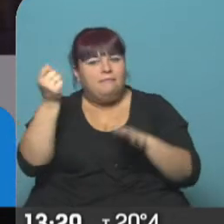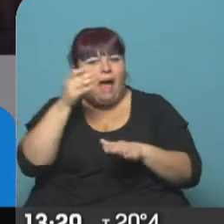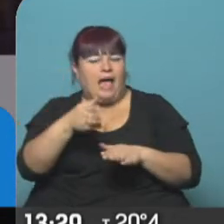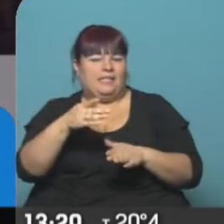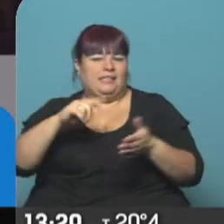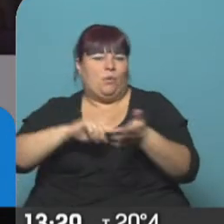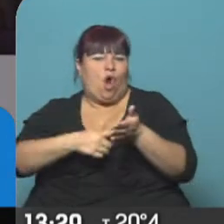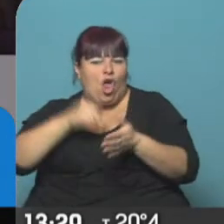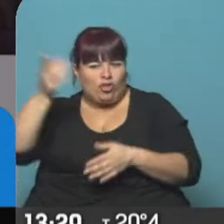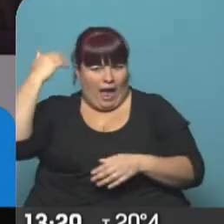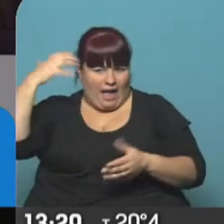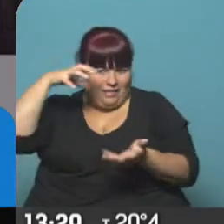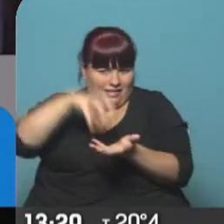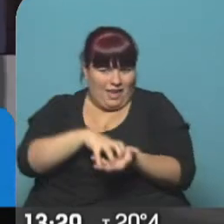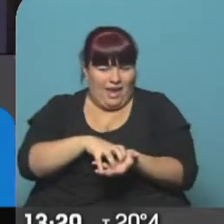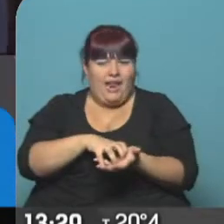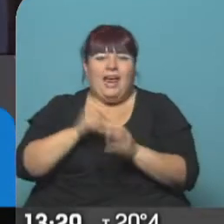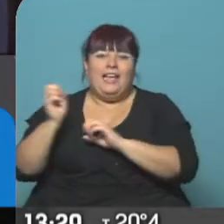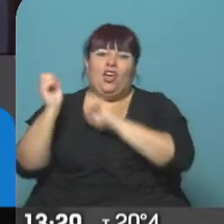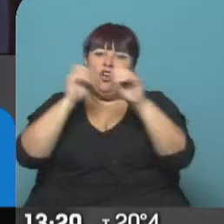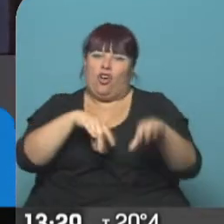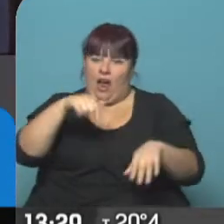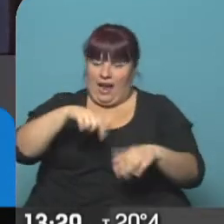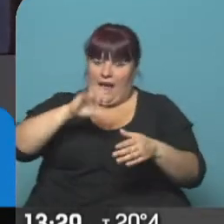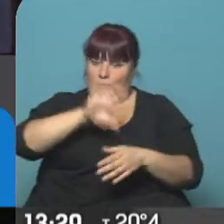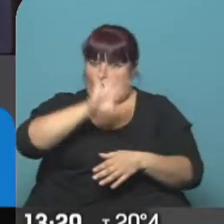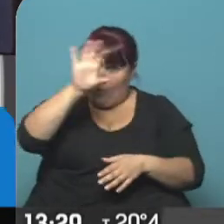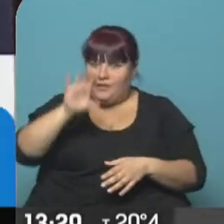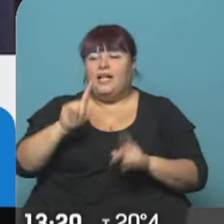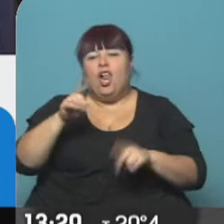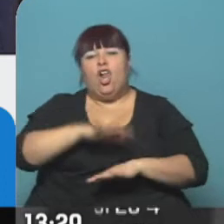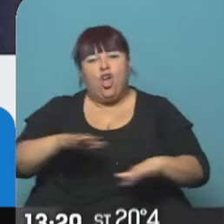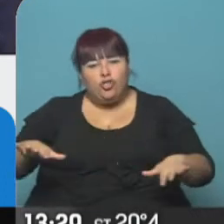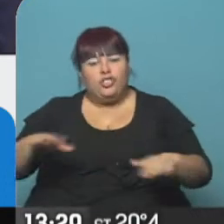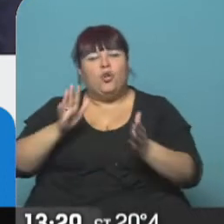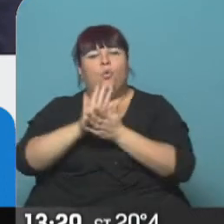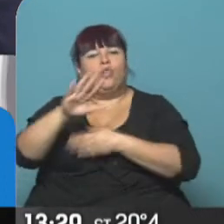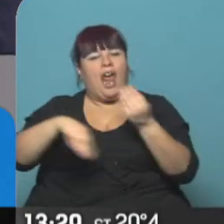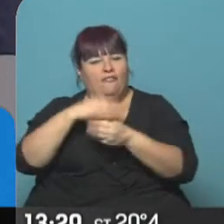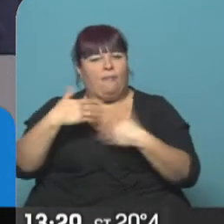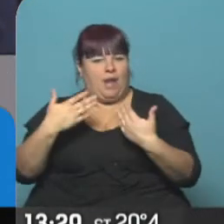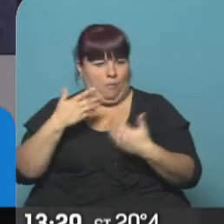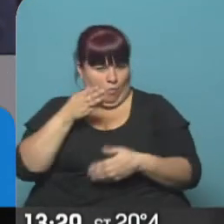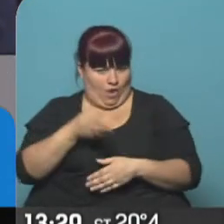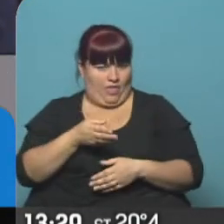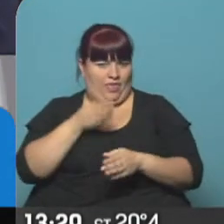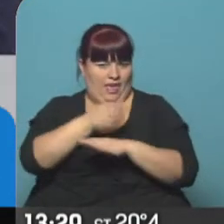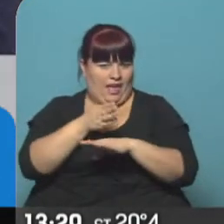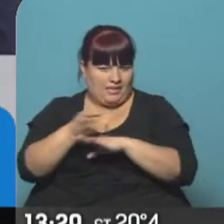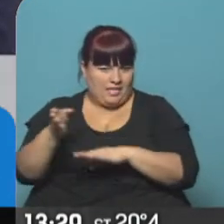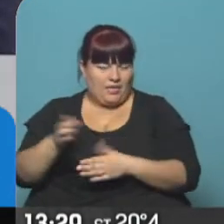en la zona de buenos aires y hecho es traerla al interior permite que los chicos con sus familias puedan acceder a esto y